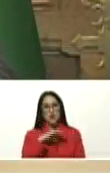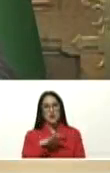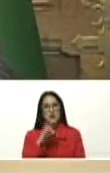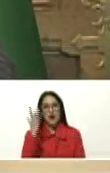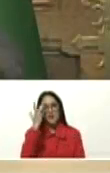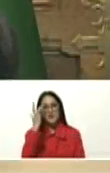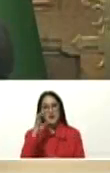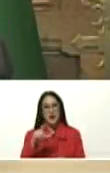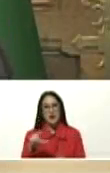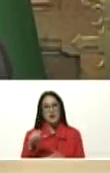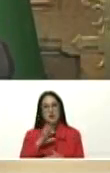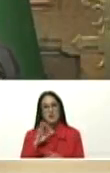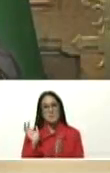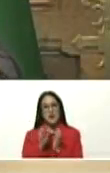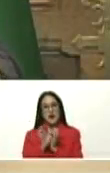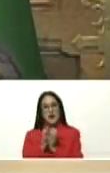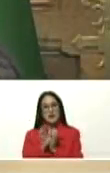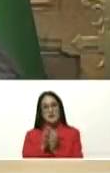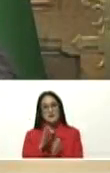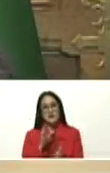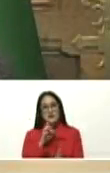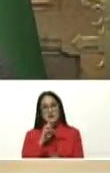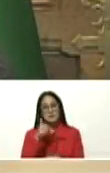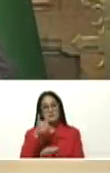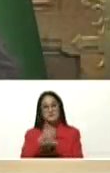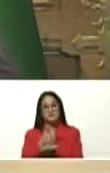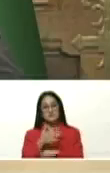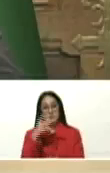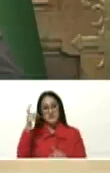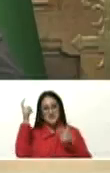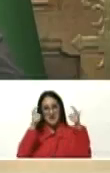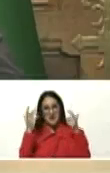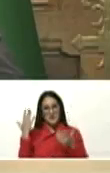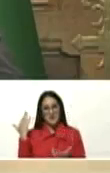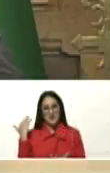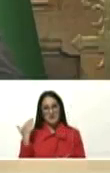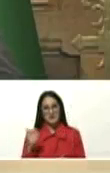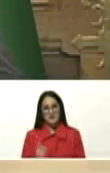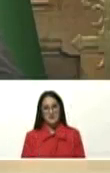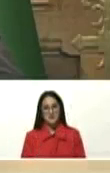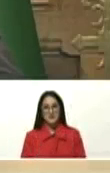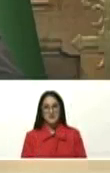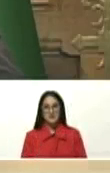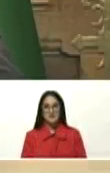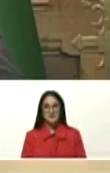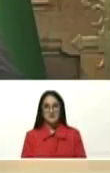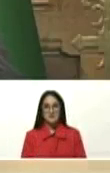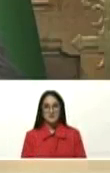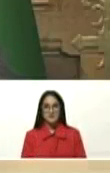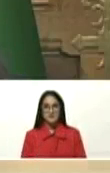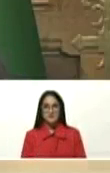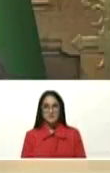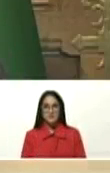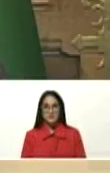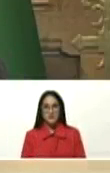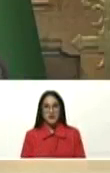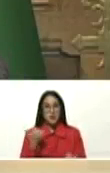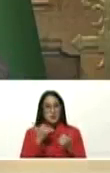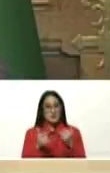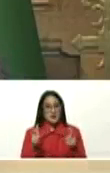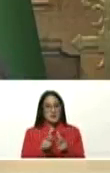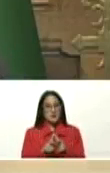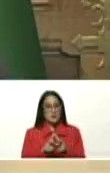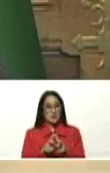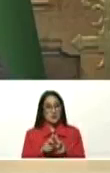Sur en la isla de Margarita, presidida por el comandante Hugo Rafael Chávez Frías. La última cumbre se hizo en